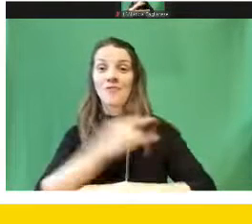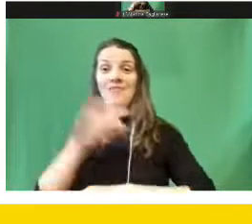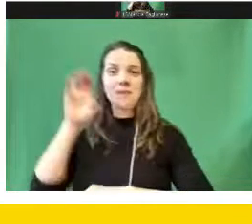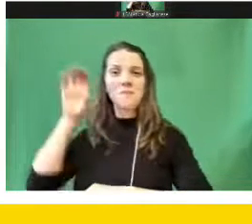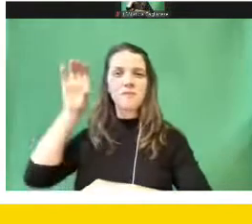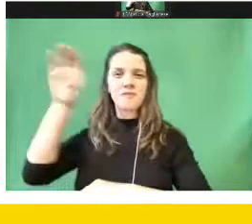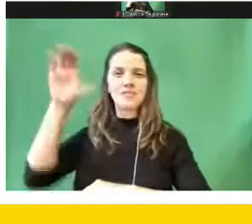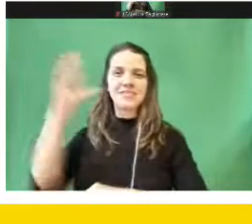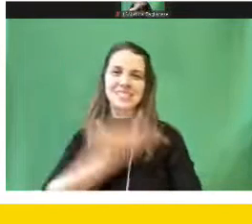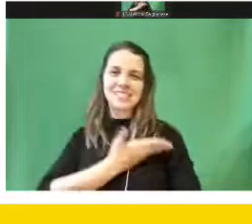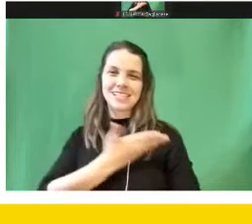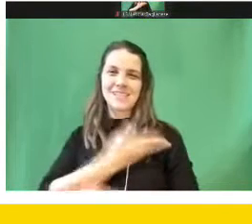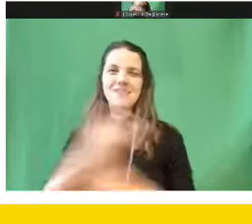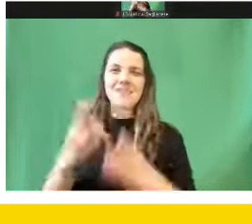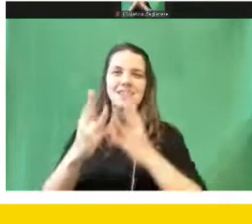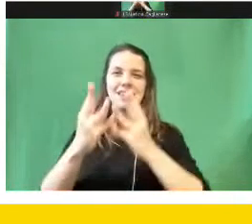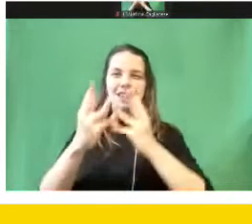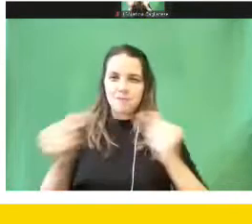final.